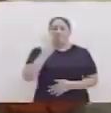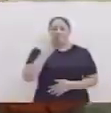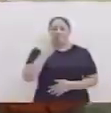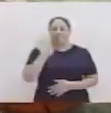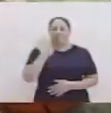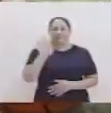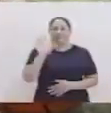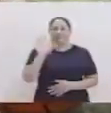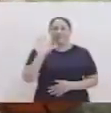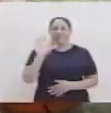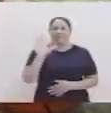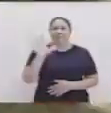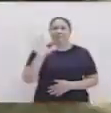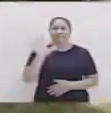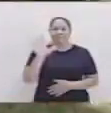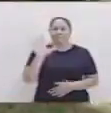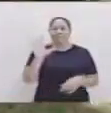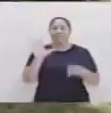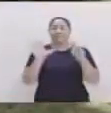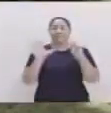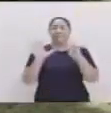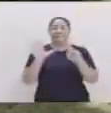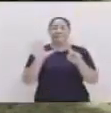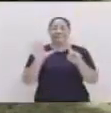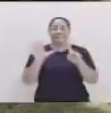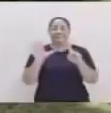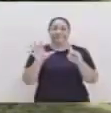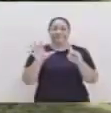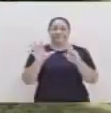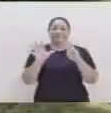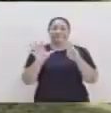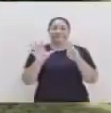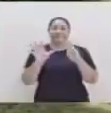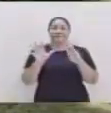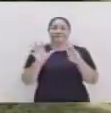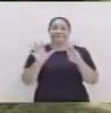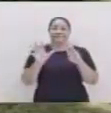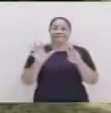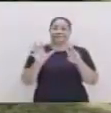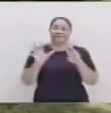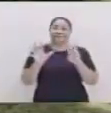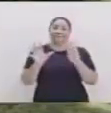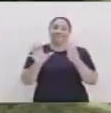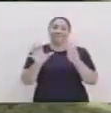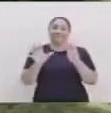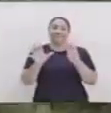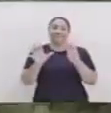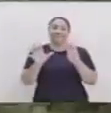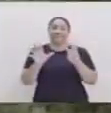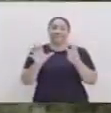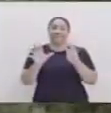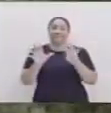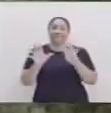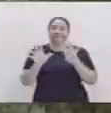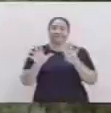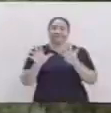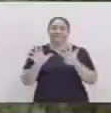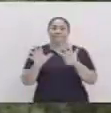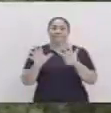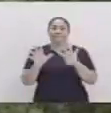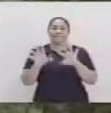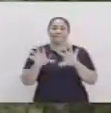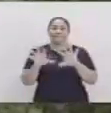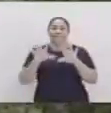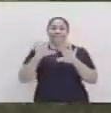3, 4, 5, 6, 7,